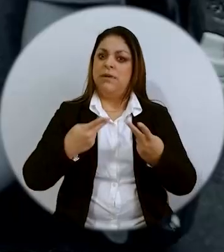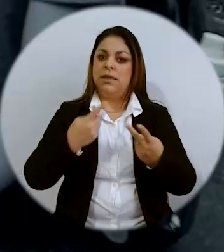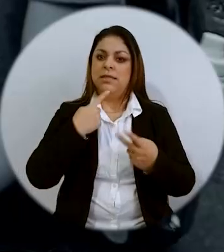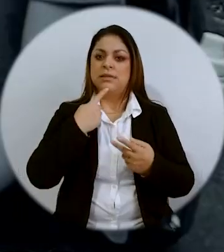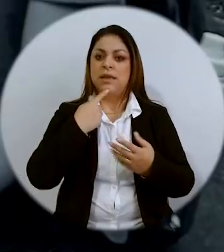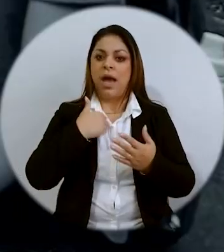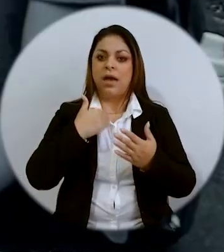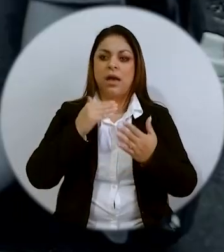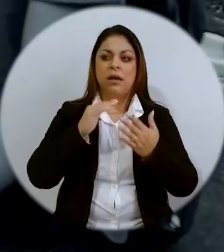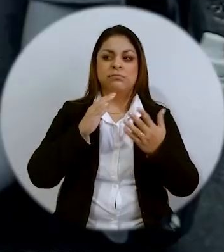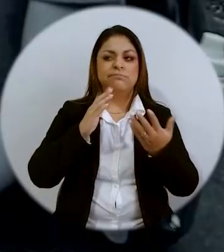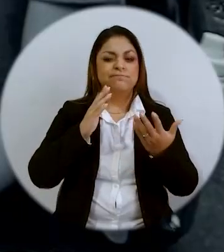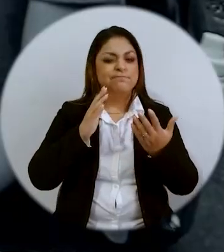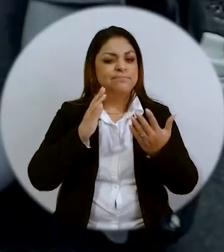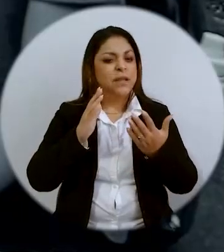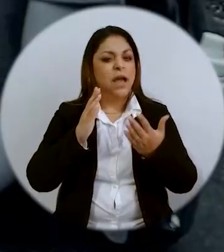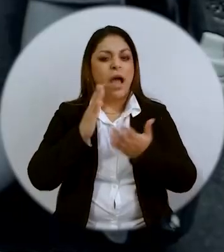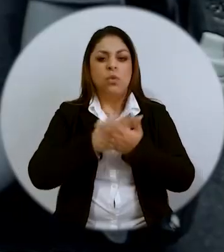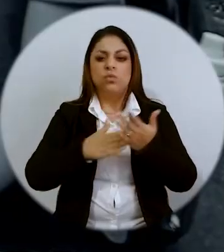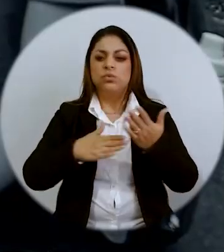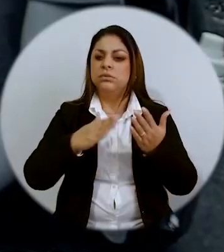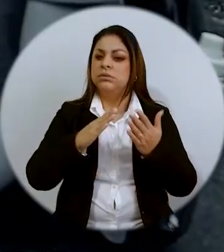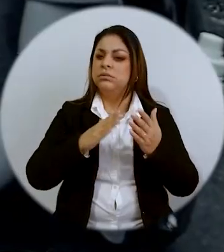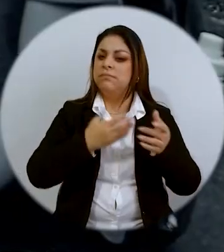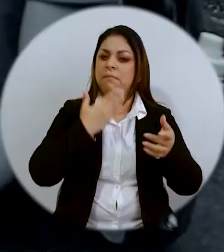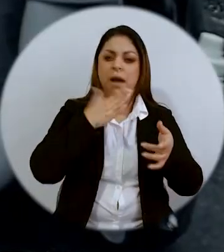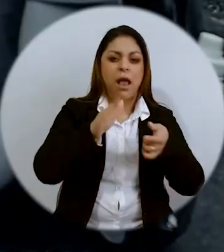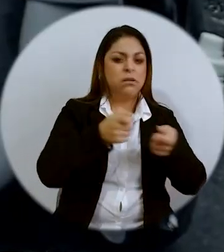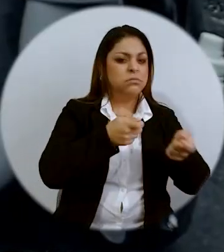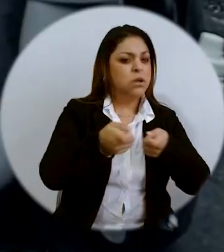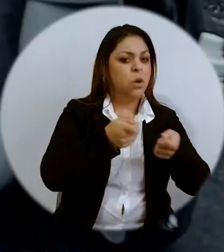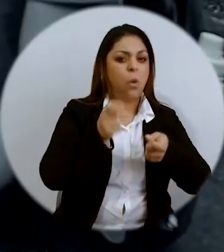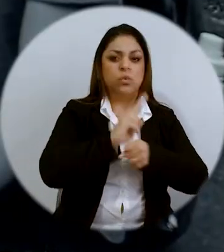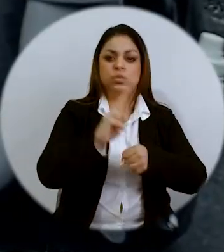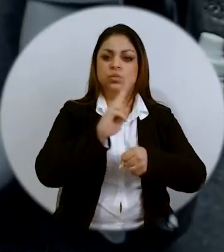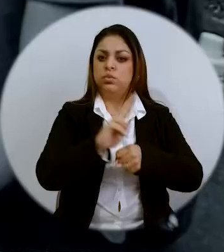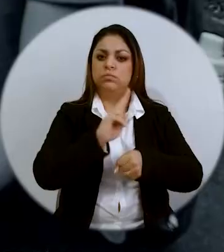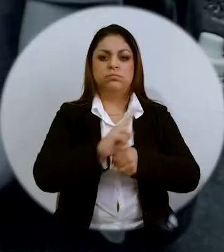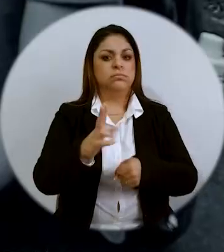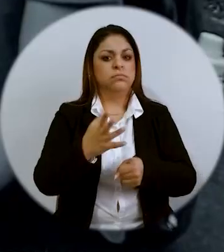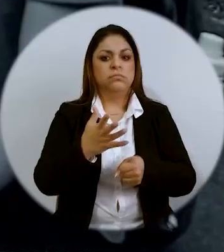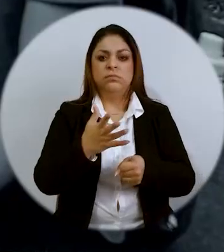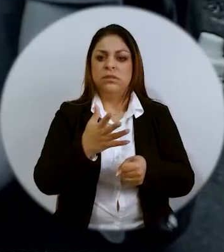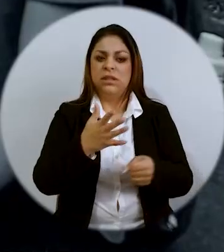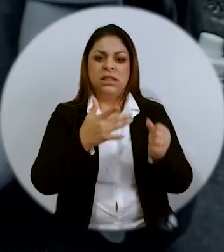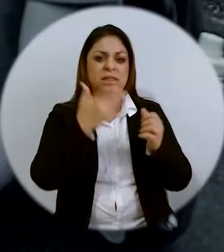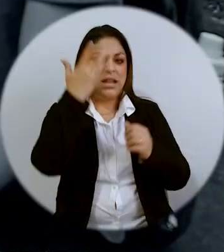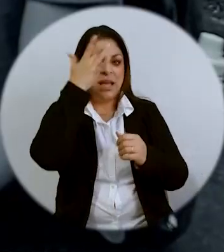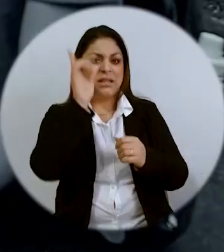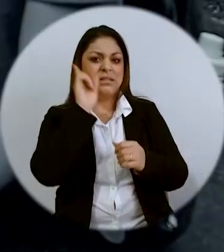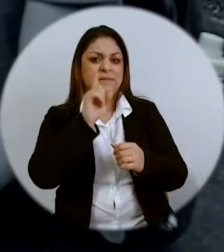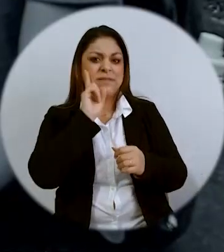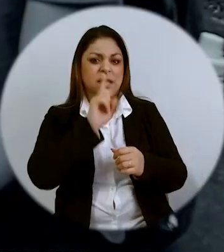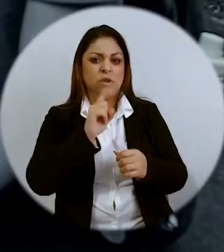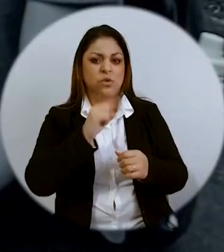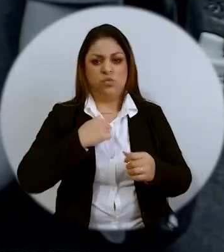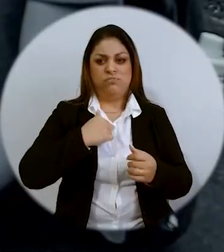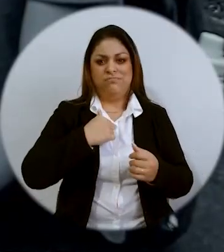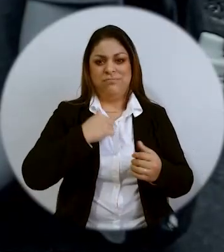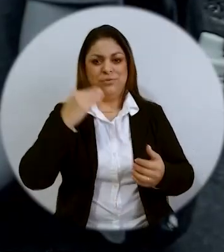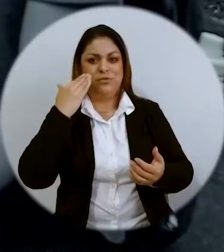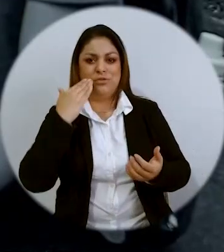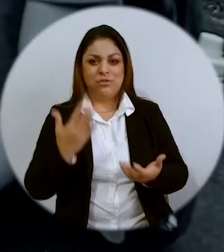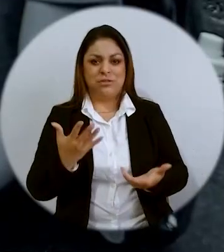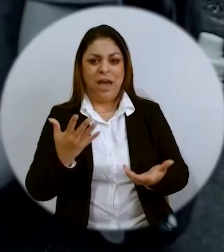hay abusos en el uso de ciertas tecnologías de inteligencia artificial, en que uno dice, ¿en qué momento será que me va a atender un ser humano y